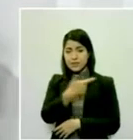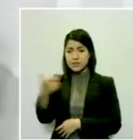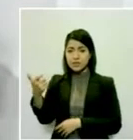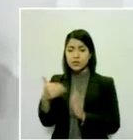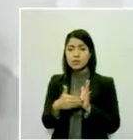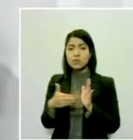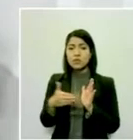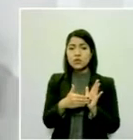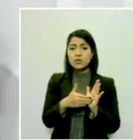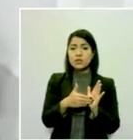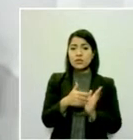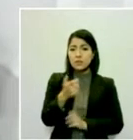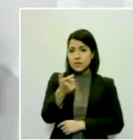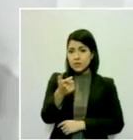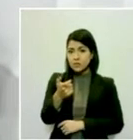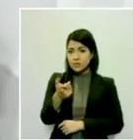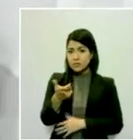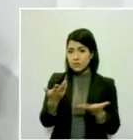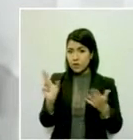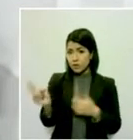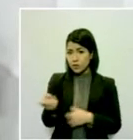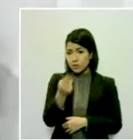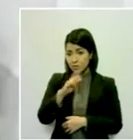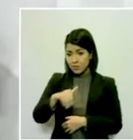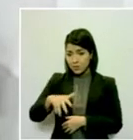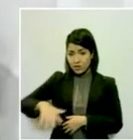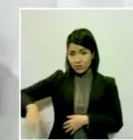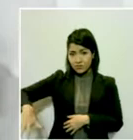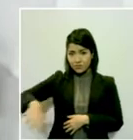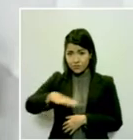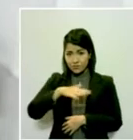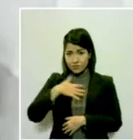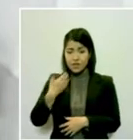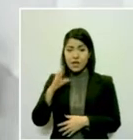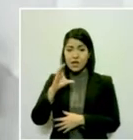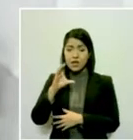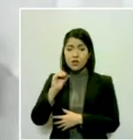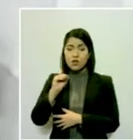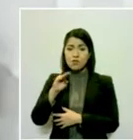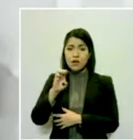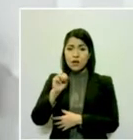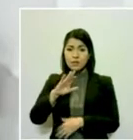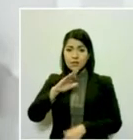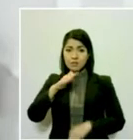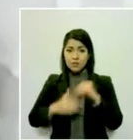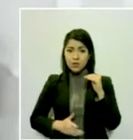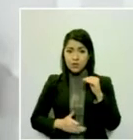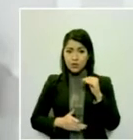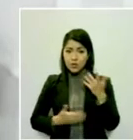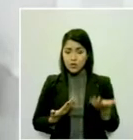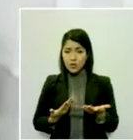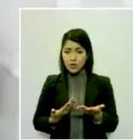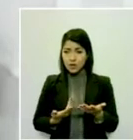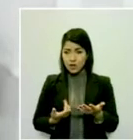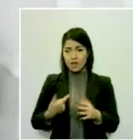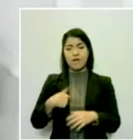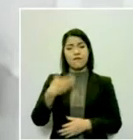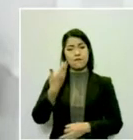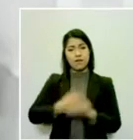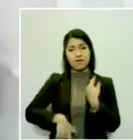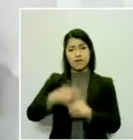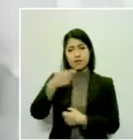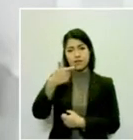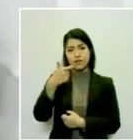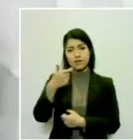700 millones. La Universidad Michoacán. Y el Colegio de Bachilleres cerró con un déficit, si queremos poner el tema